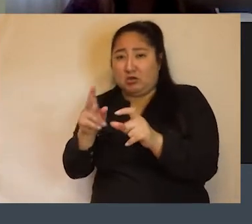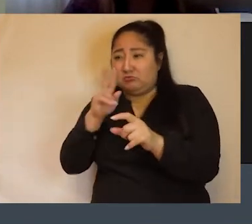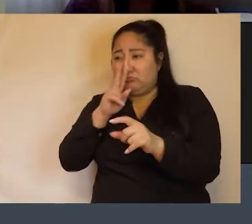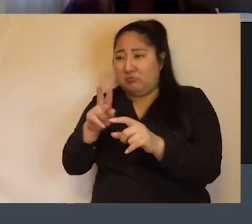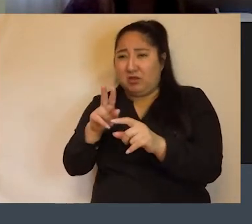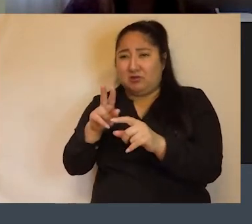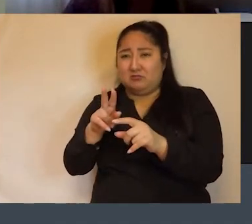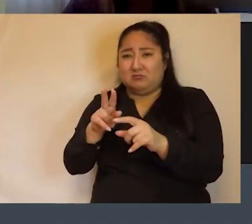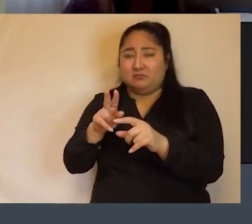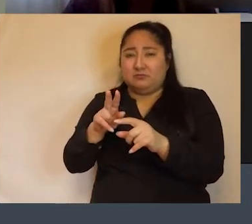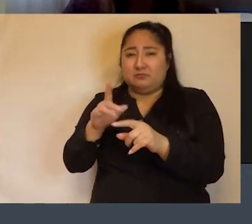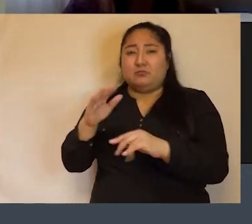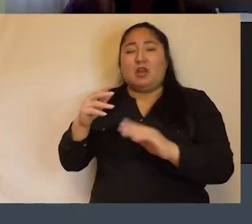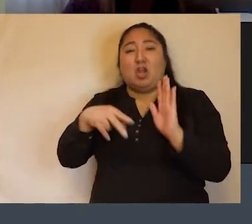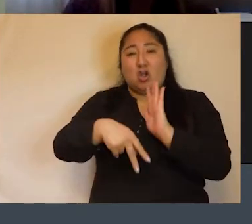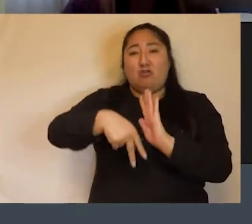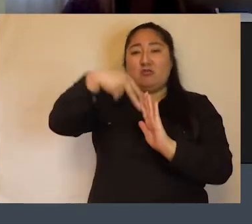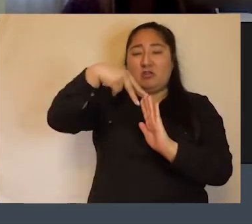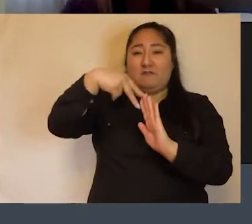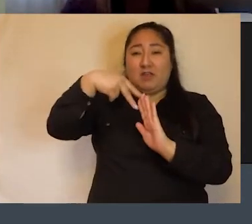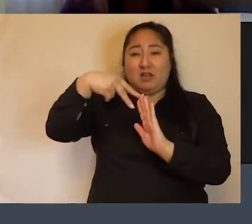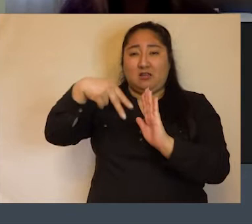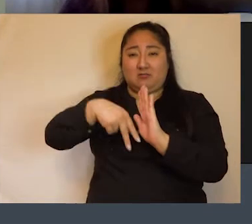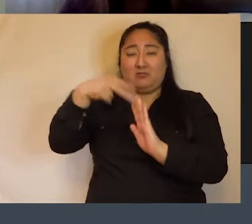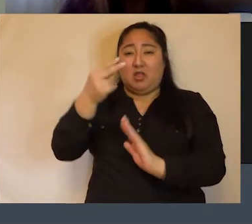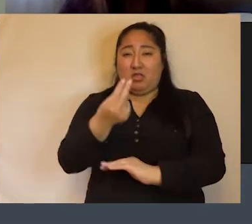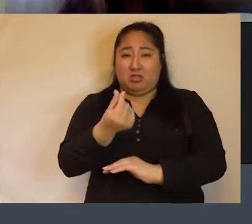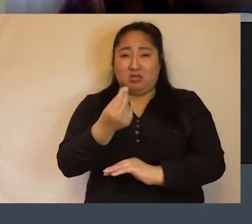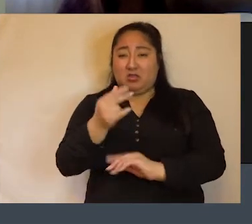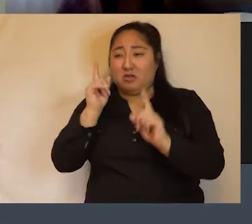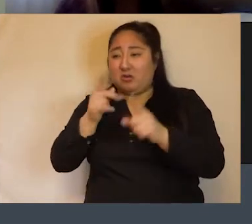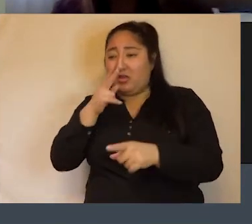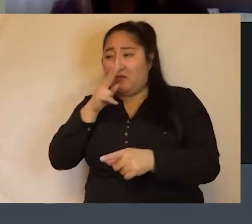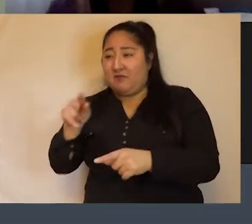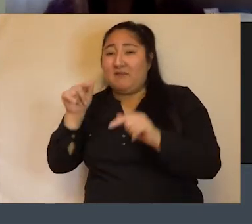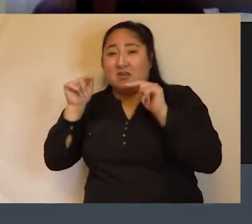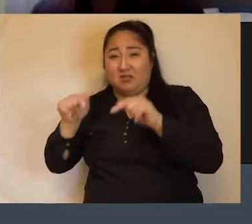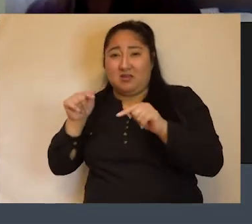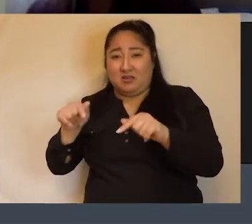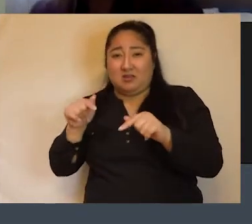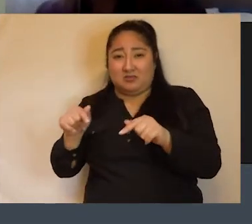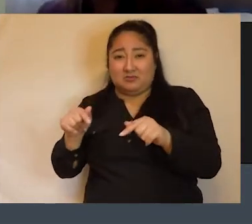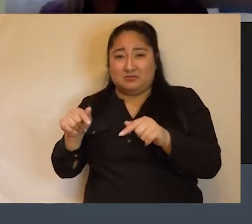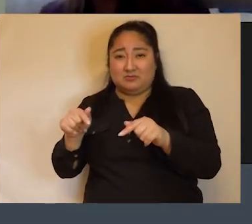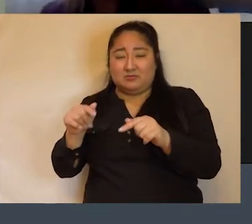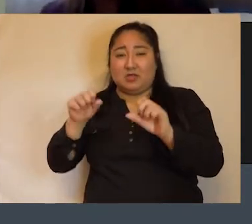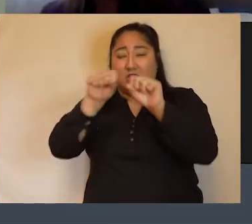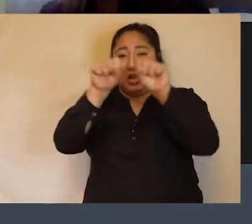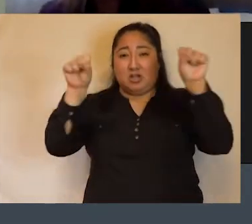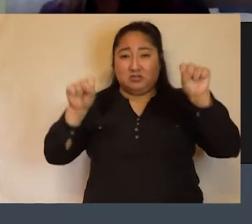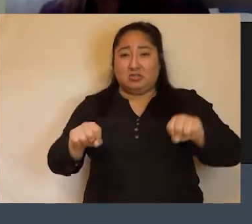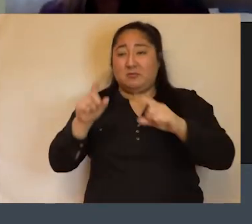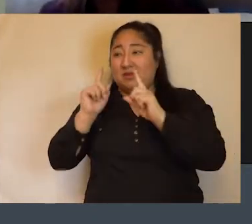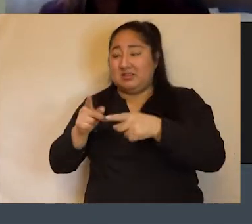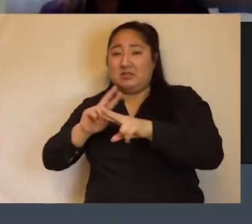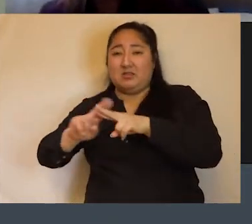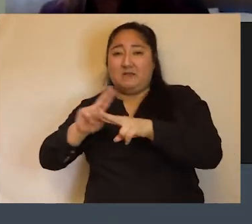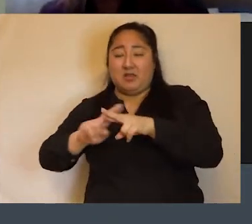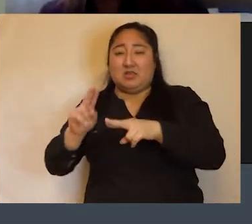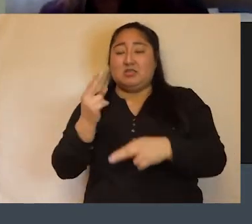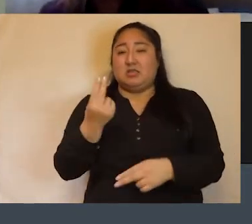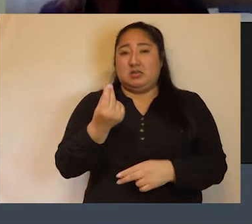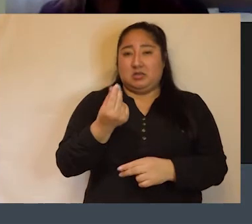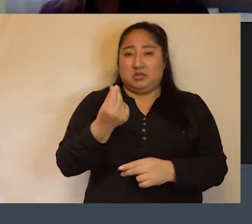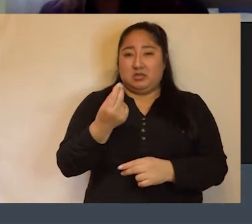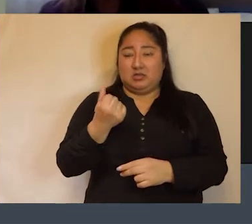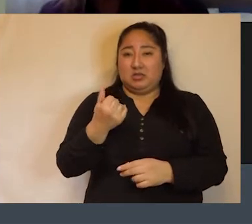regular cuáles son los niveles de ingreso que deberán percibir esos ejecutivos en esos sistemas que tienen que